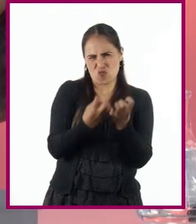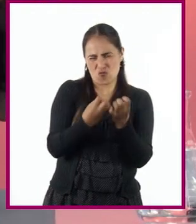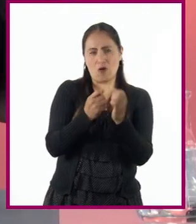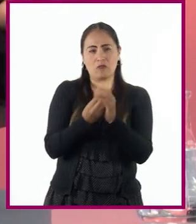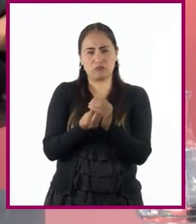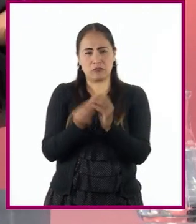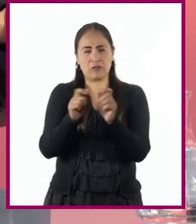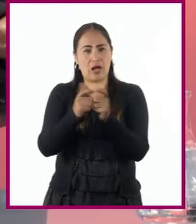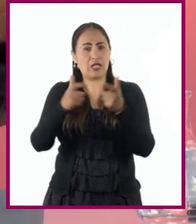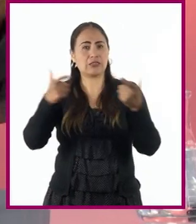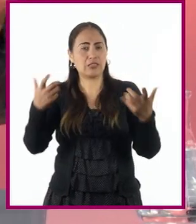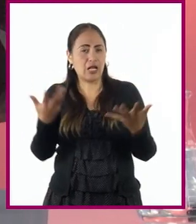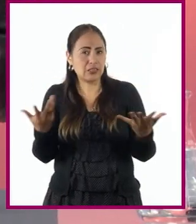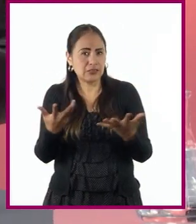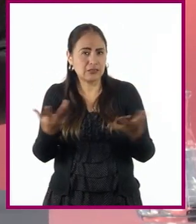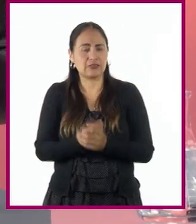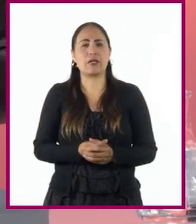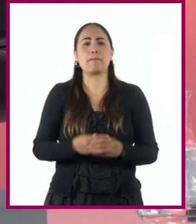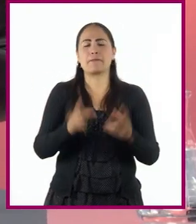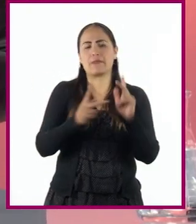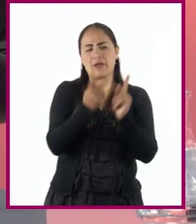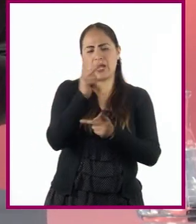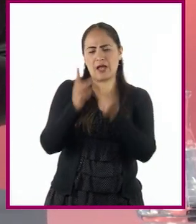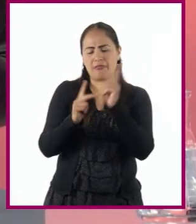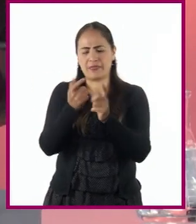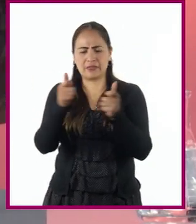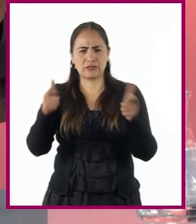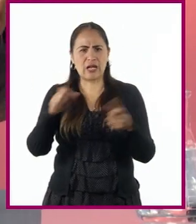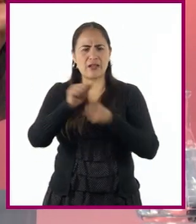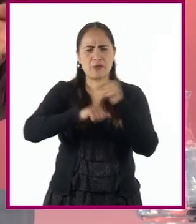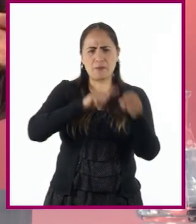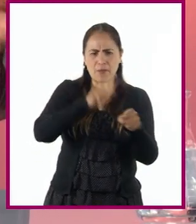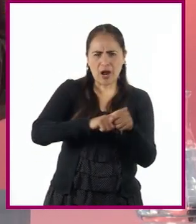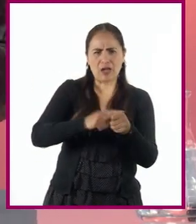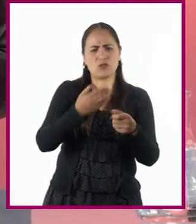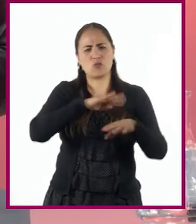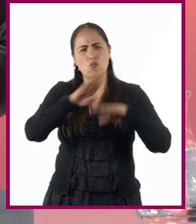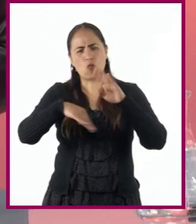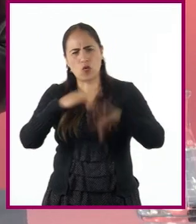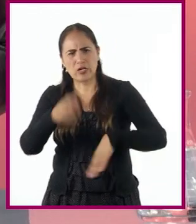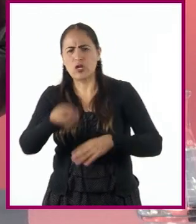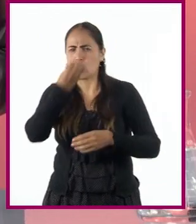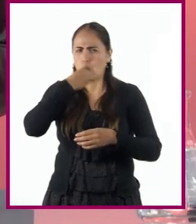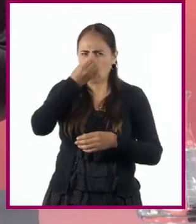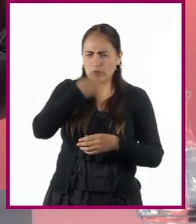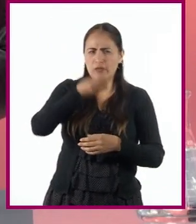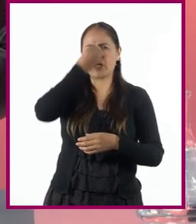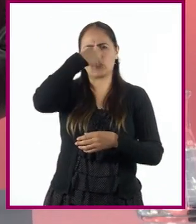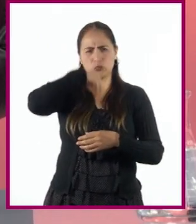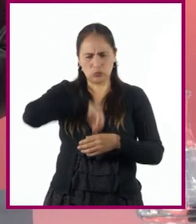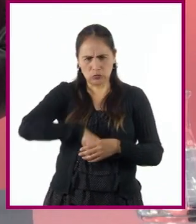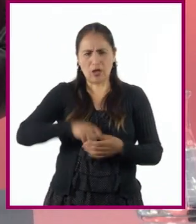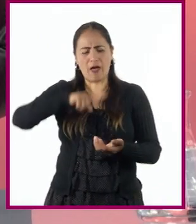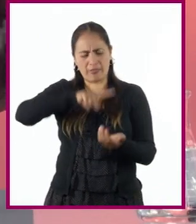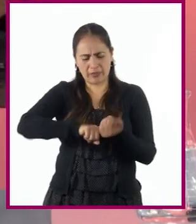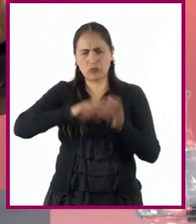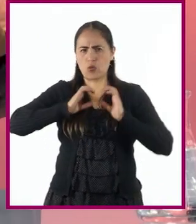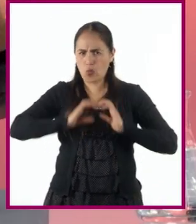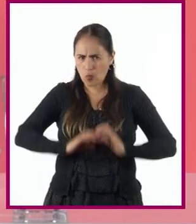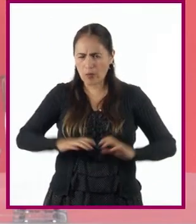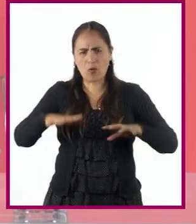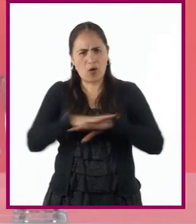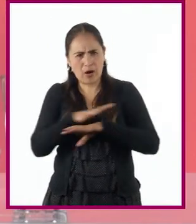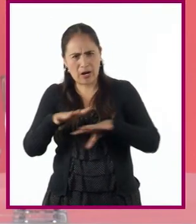crecimiento, reproducción y muerte de plantas y animales, los alimentos que ingerimos, que se transforman dentro de nuestro cuerpo, o